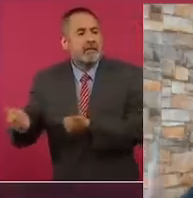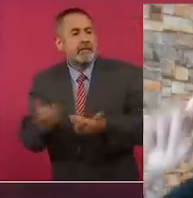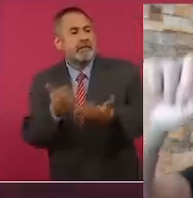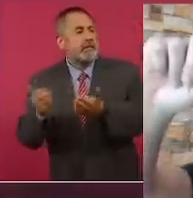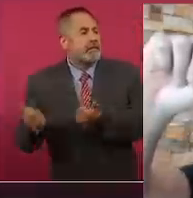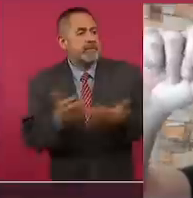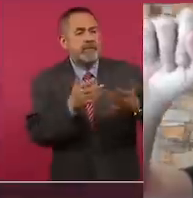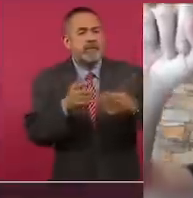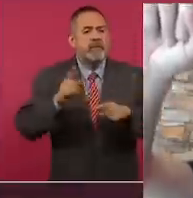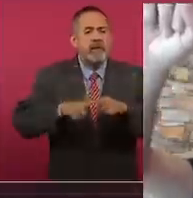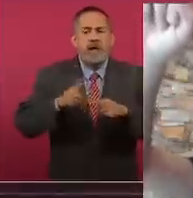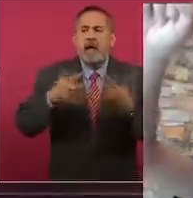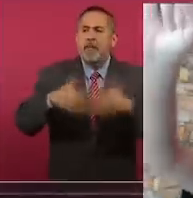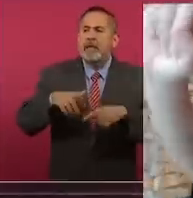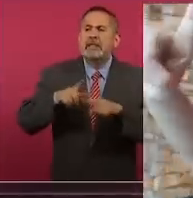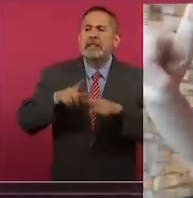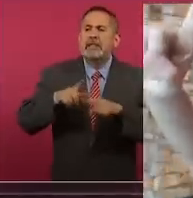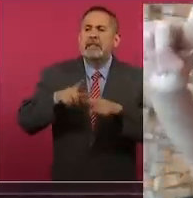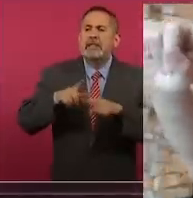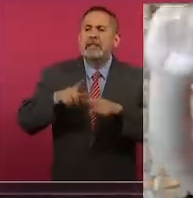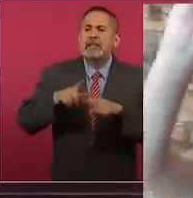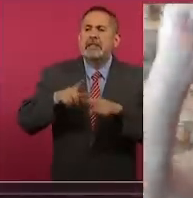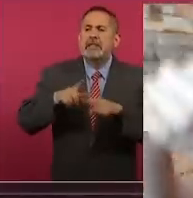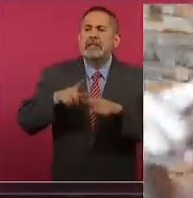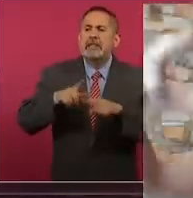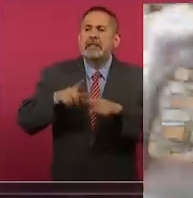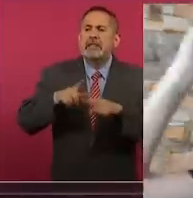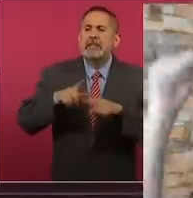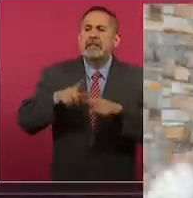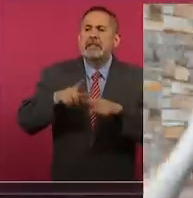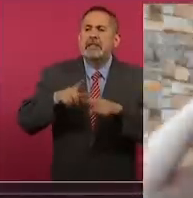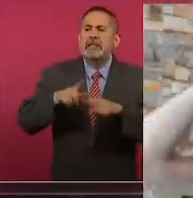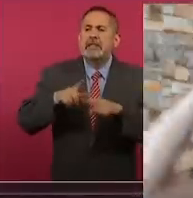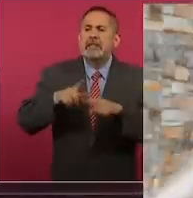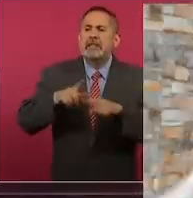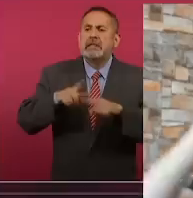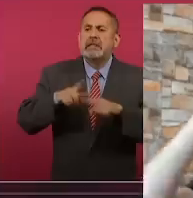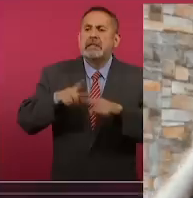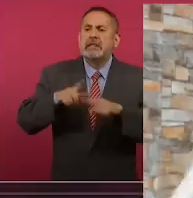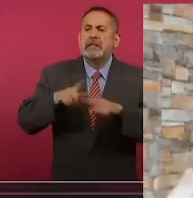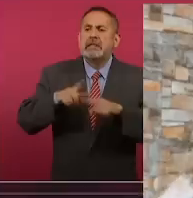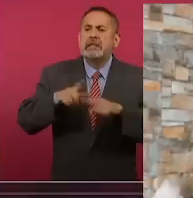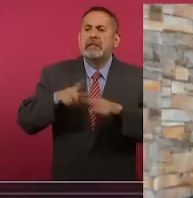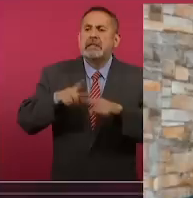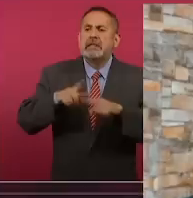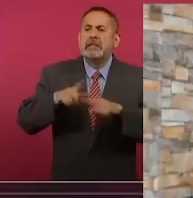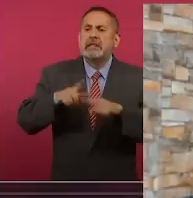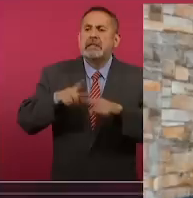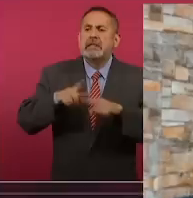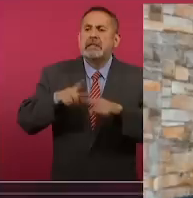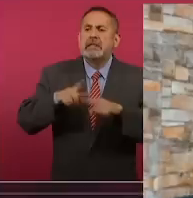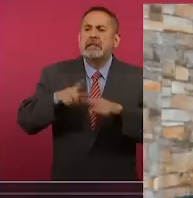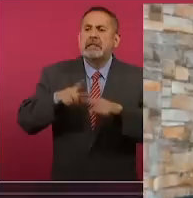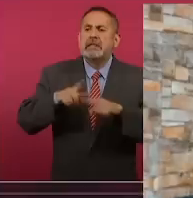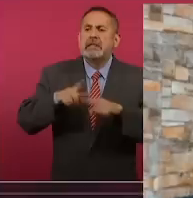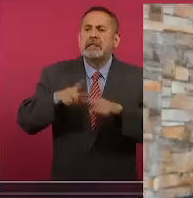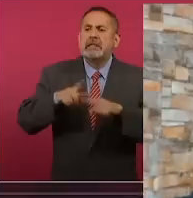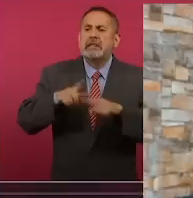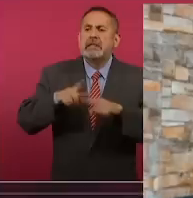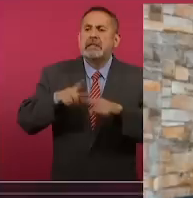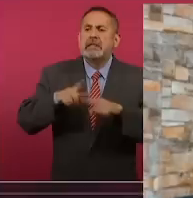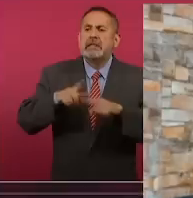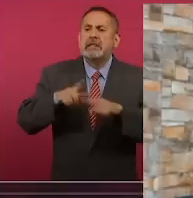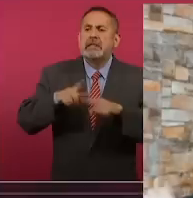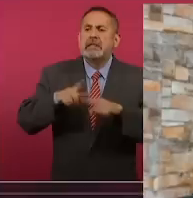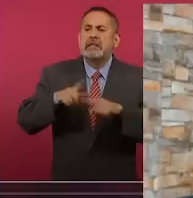esta sustancia en este es el meollo del asunto el presidente le